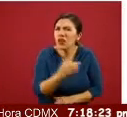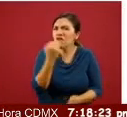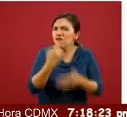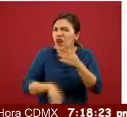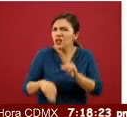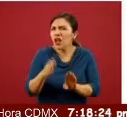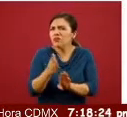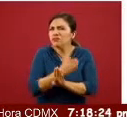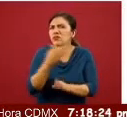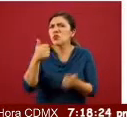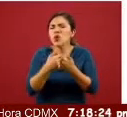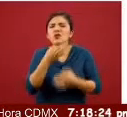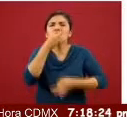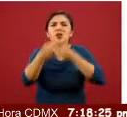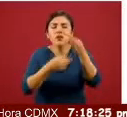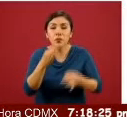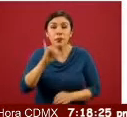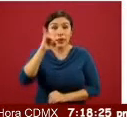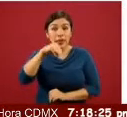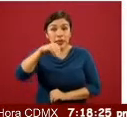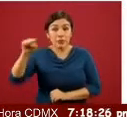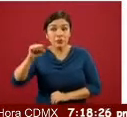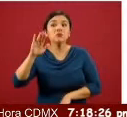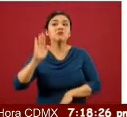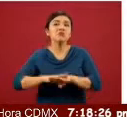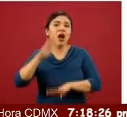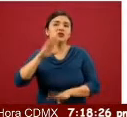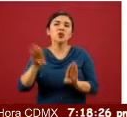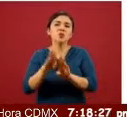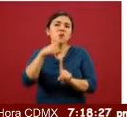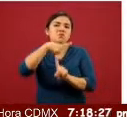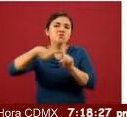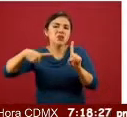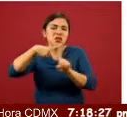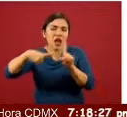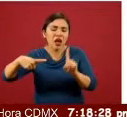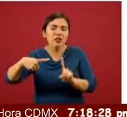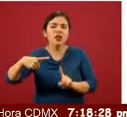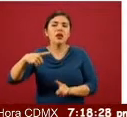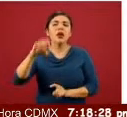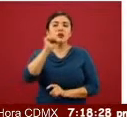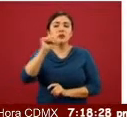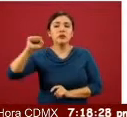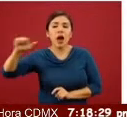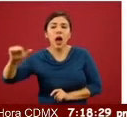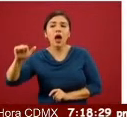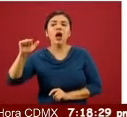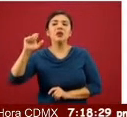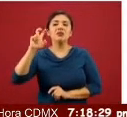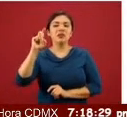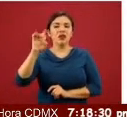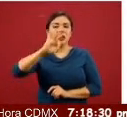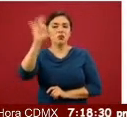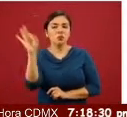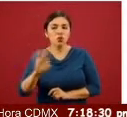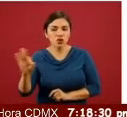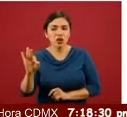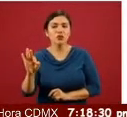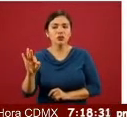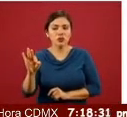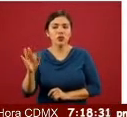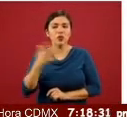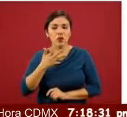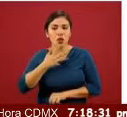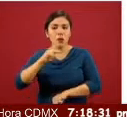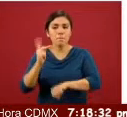una notificación. El IMSS concentra un poco más de la mitad, la Secretaría un 30% de las que han